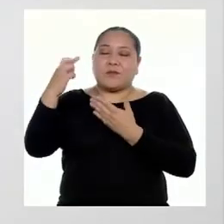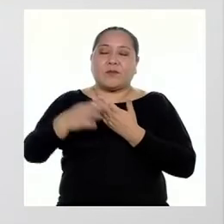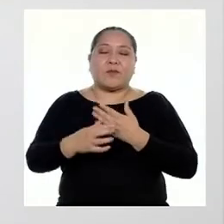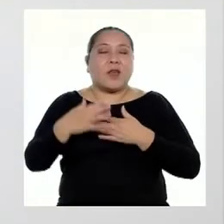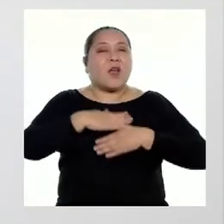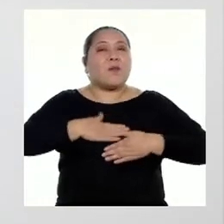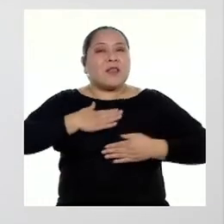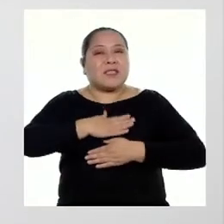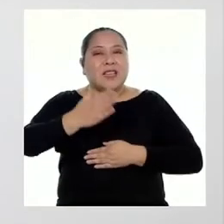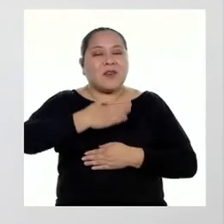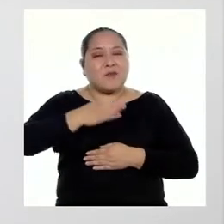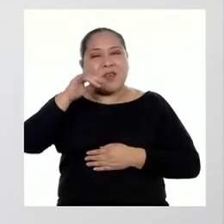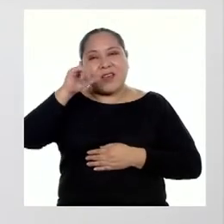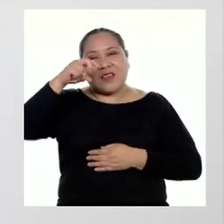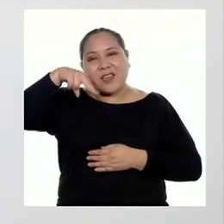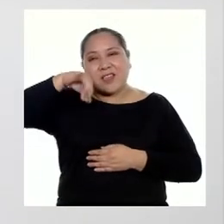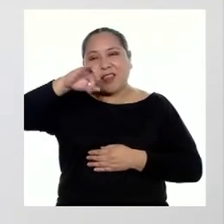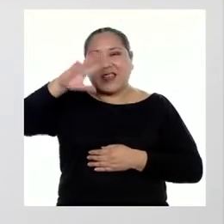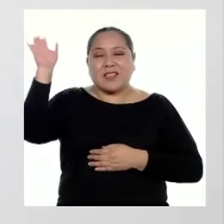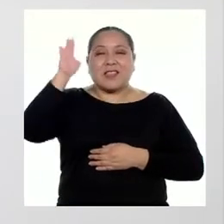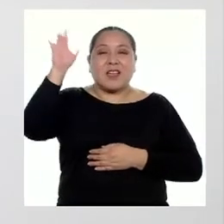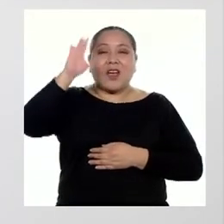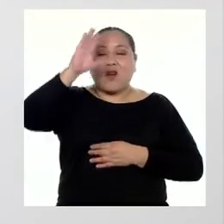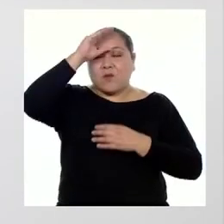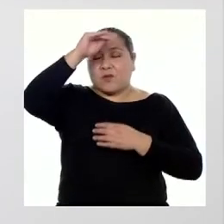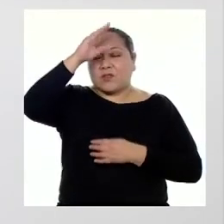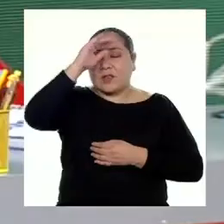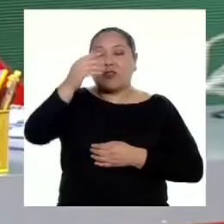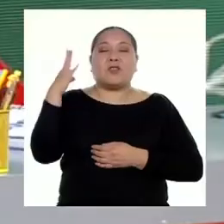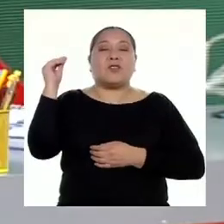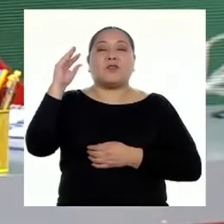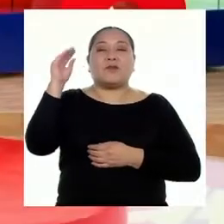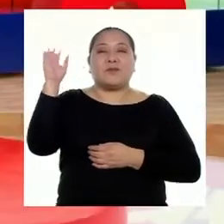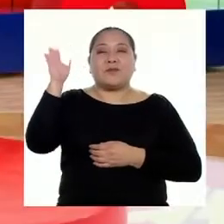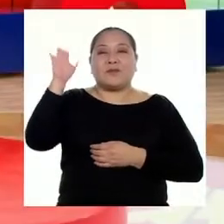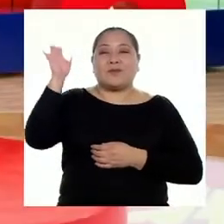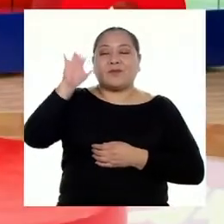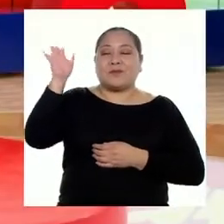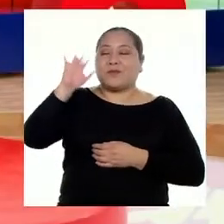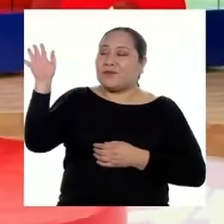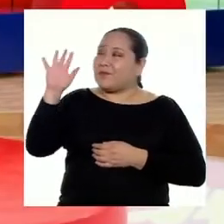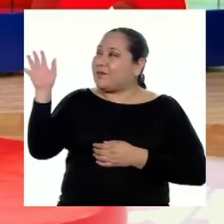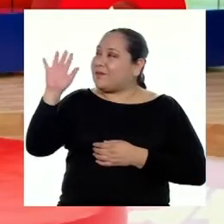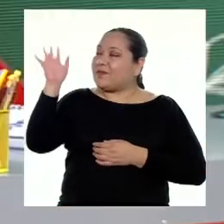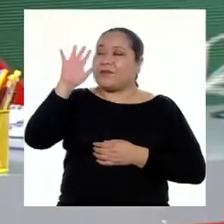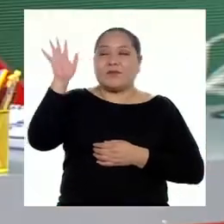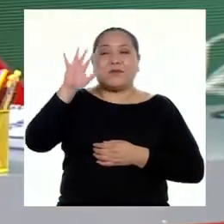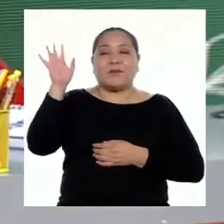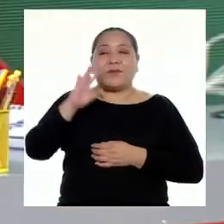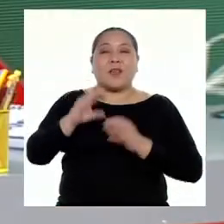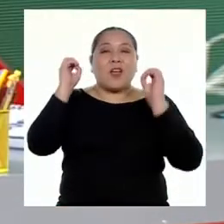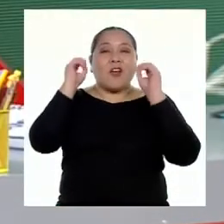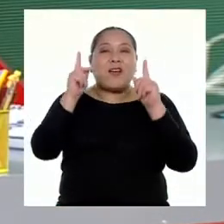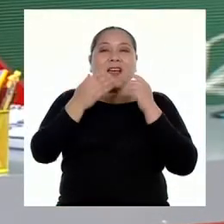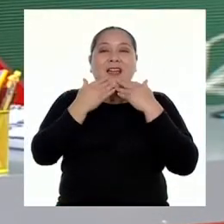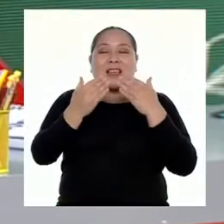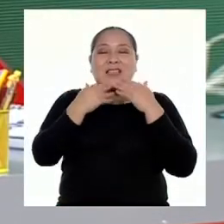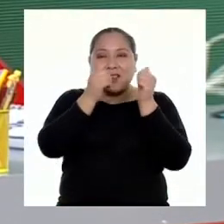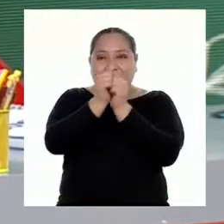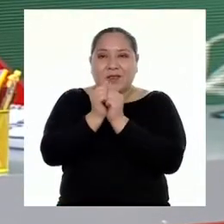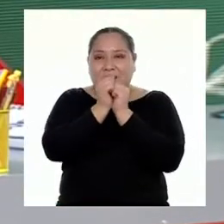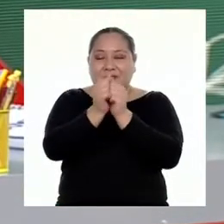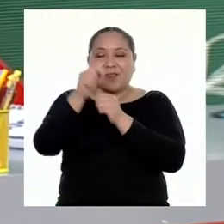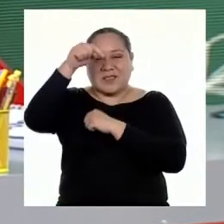El placer es mío, Yanira. Hasta luego, chicas y chicos. Chao, profesora. Muchas gracias por